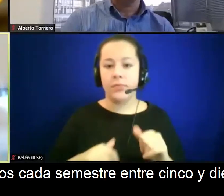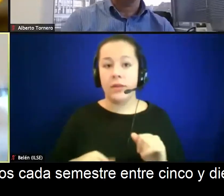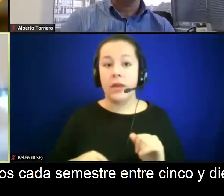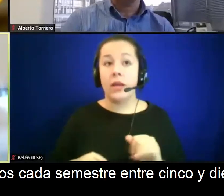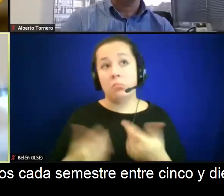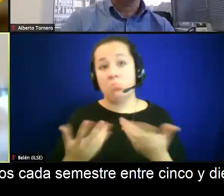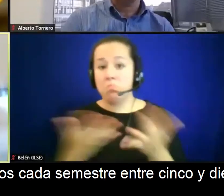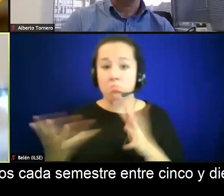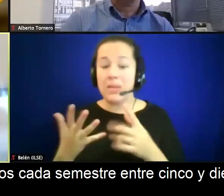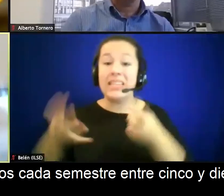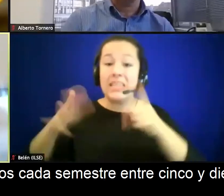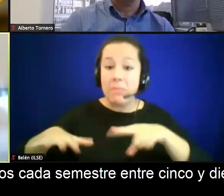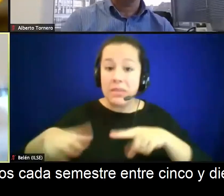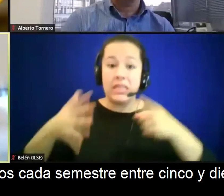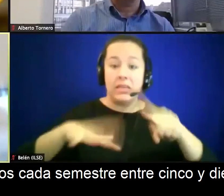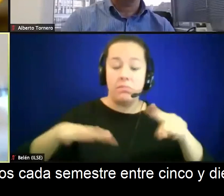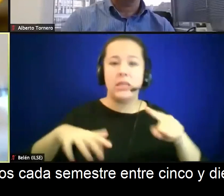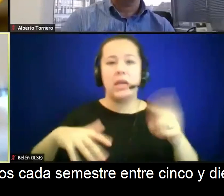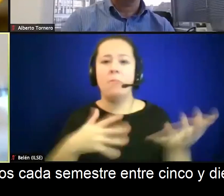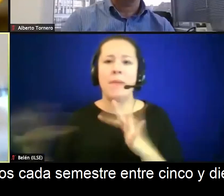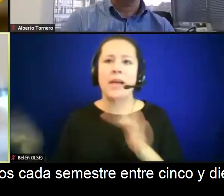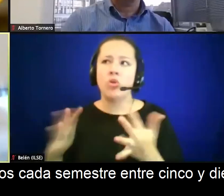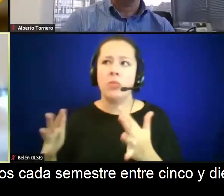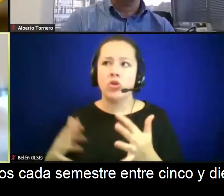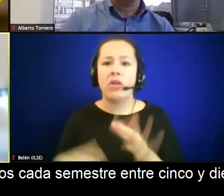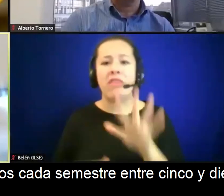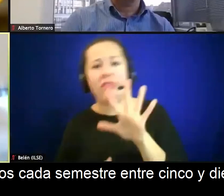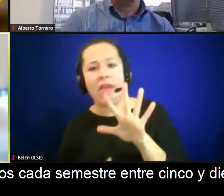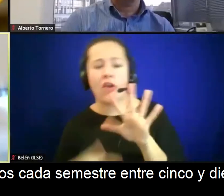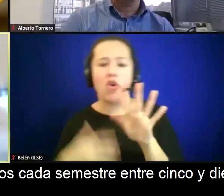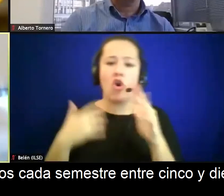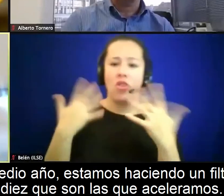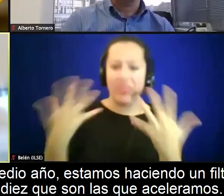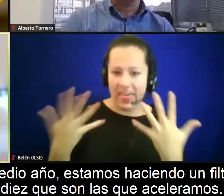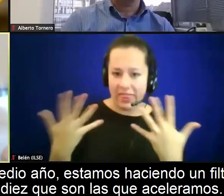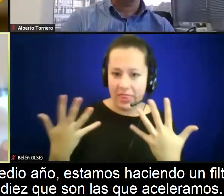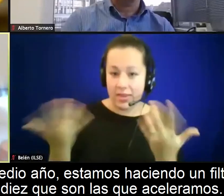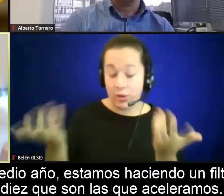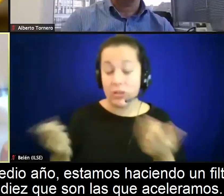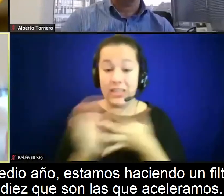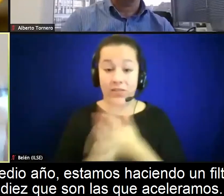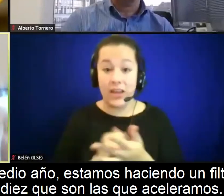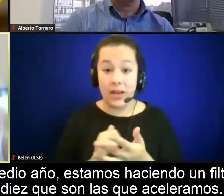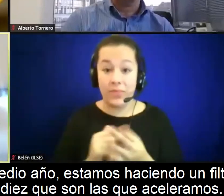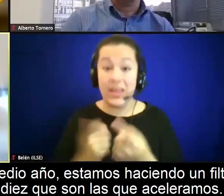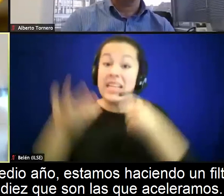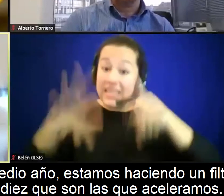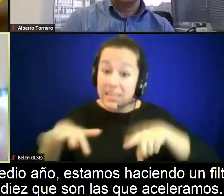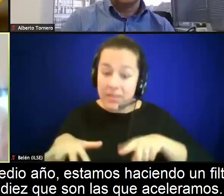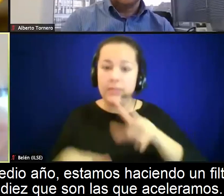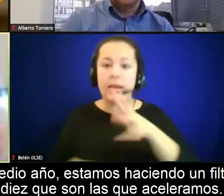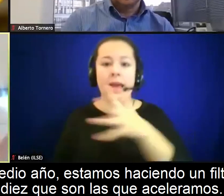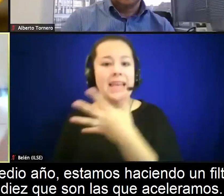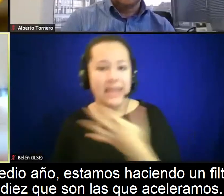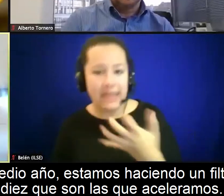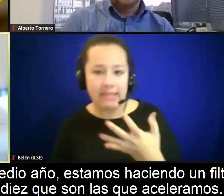semestre, es decir, cada mitad de año, aceleramos unas entre 5 y 10. Con lo cual, de estas 500 cada medio año, vamos haciendo un filtraje